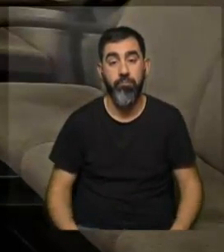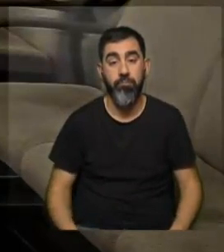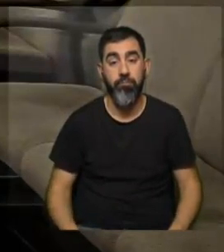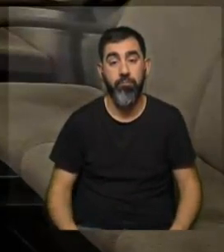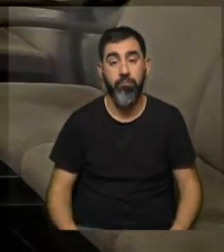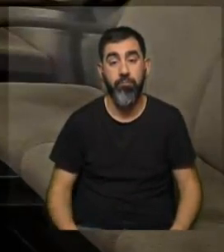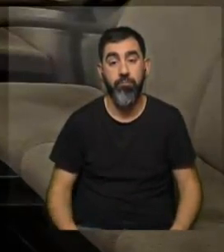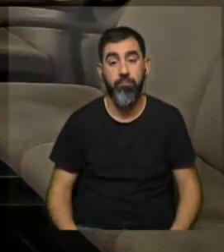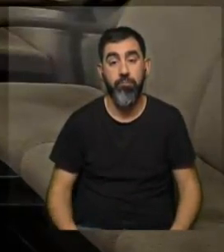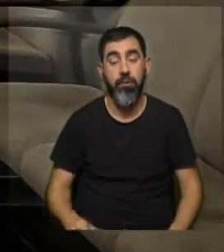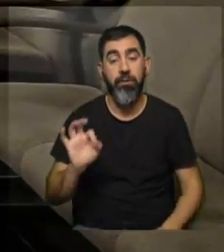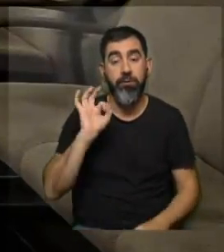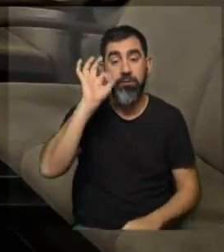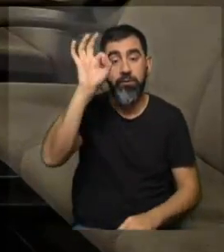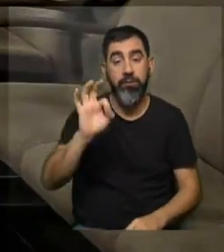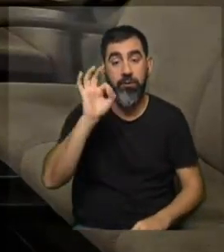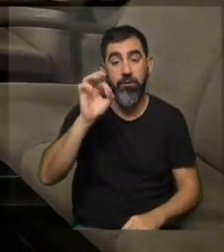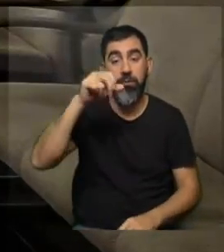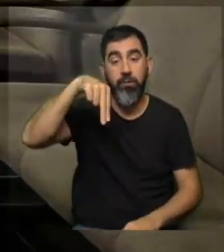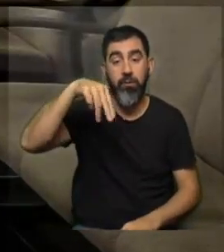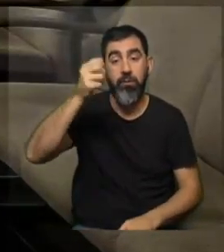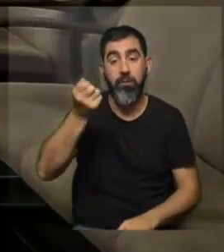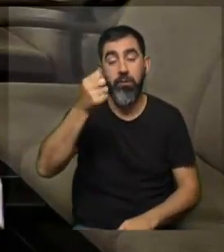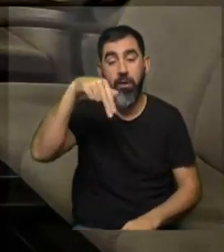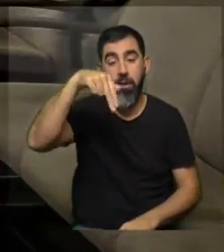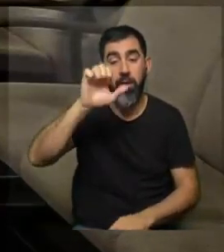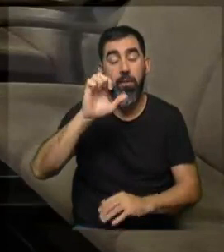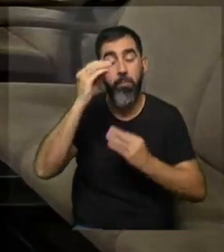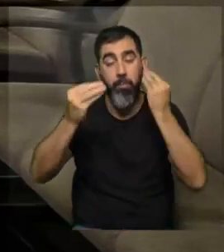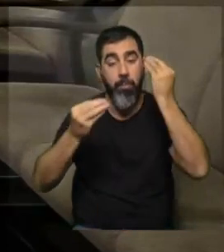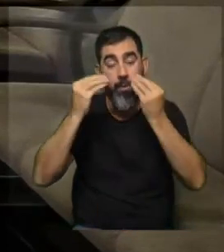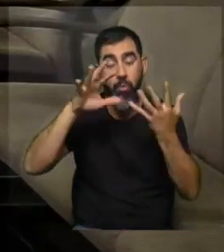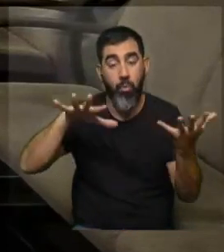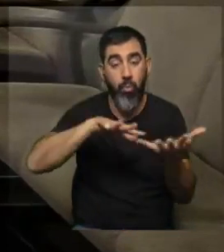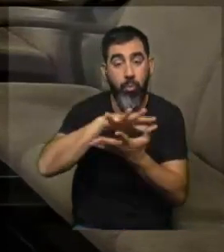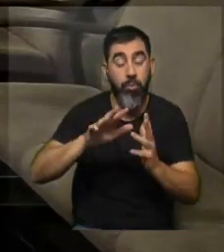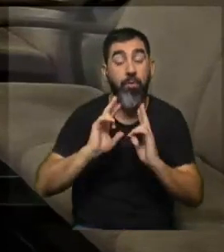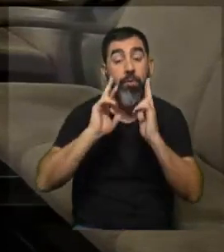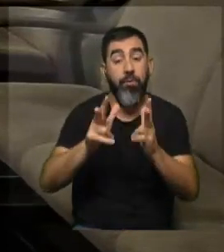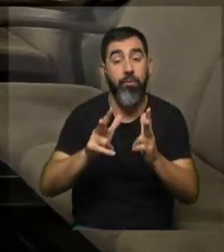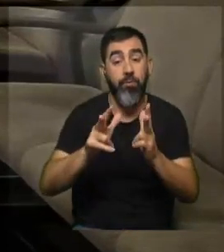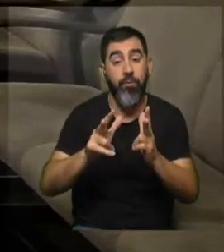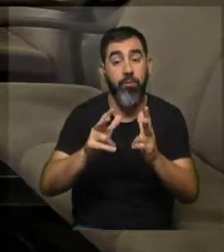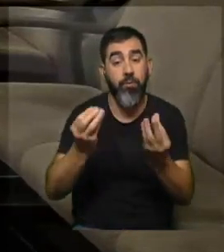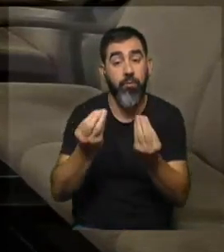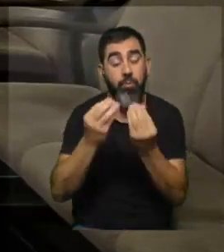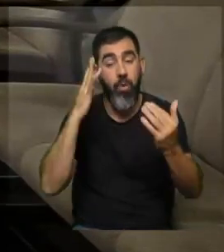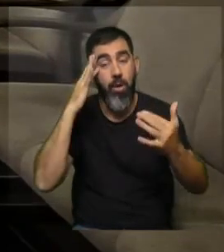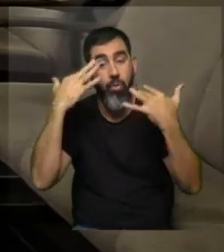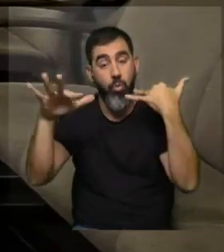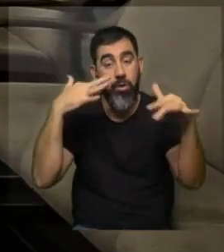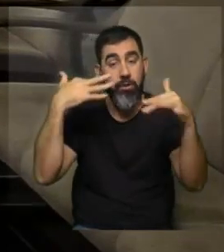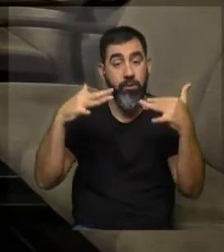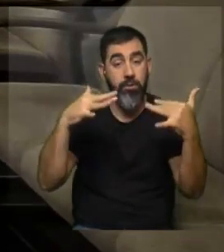agregar rocina que es la senadora de frente amplio silvanani manifestó preocupación por esta situación considera que coloca a muchos adolescentes